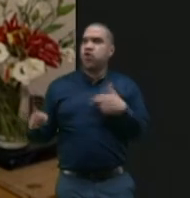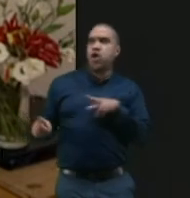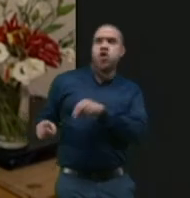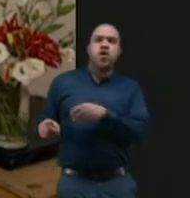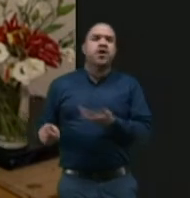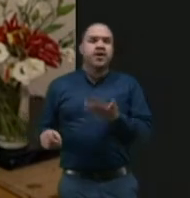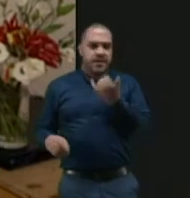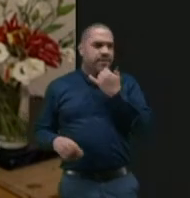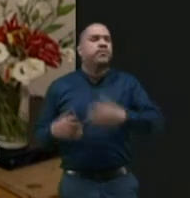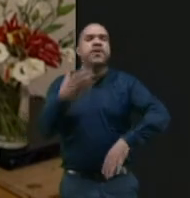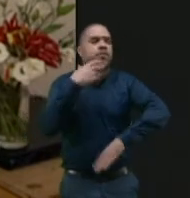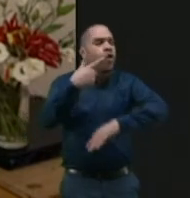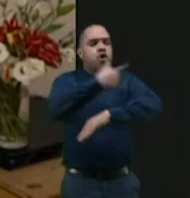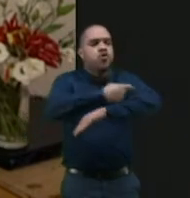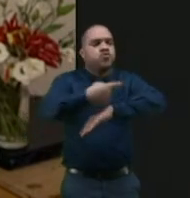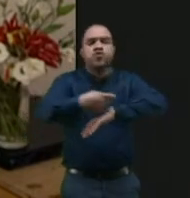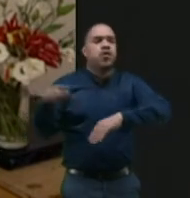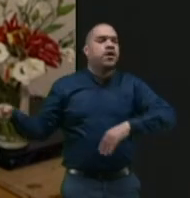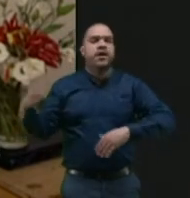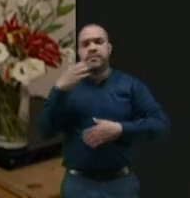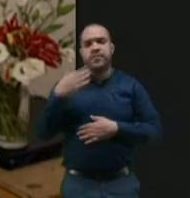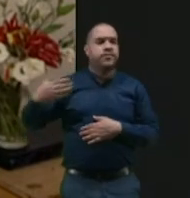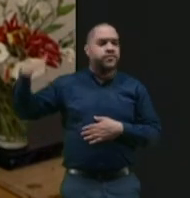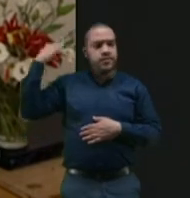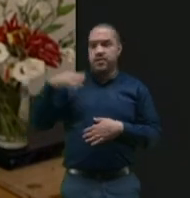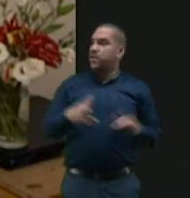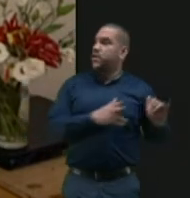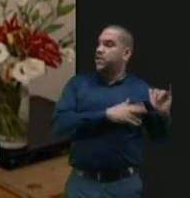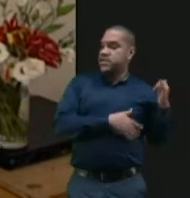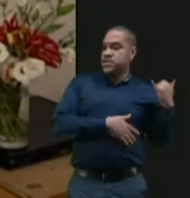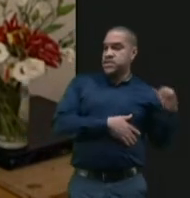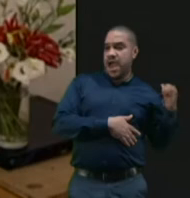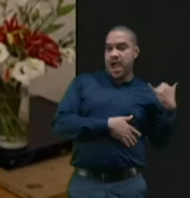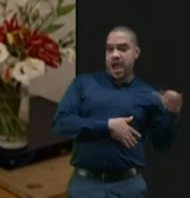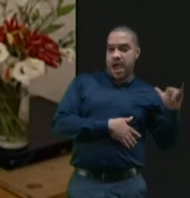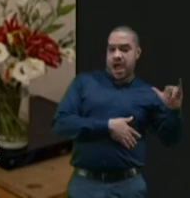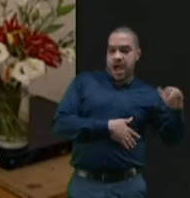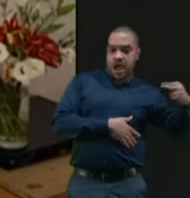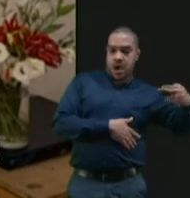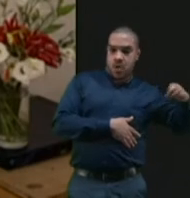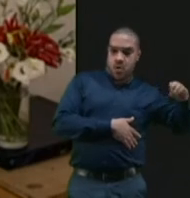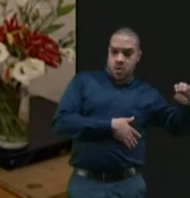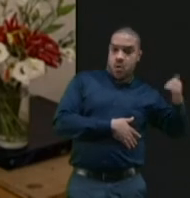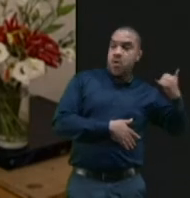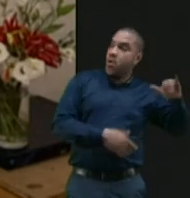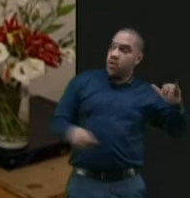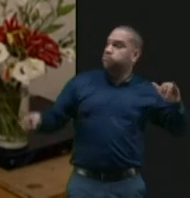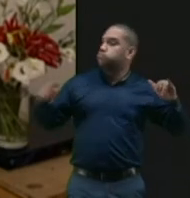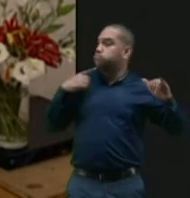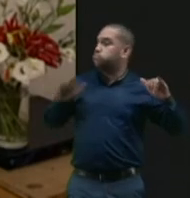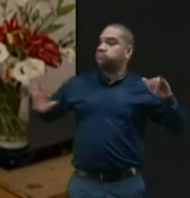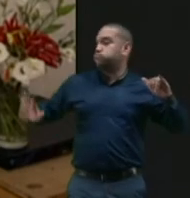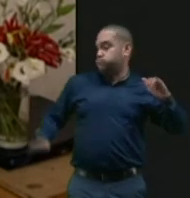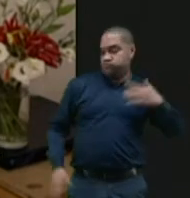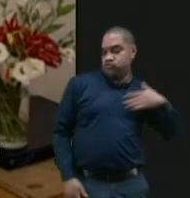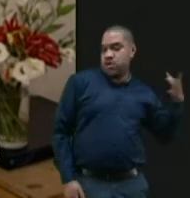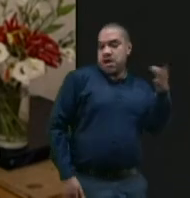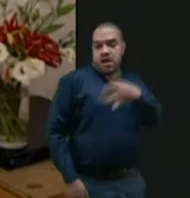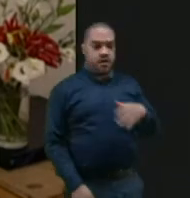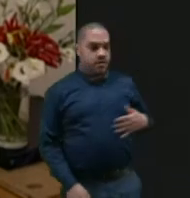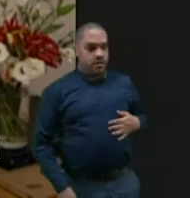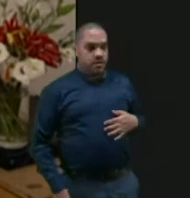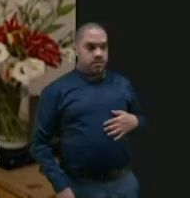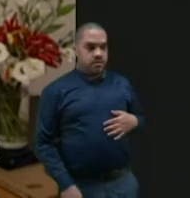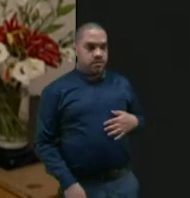Google si Yahoo hubiera dicho sí y hubiera adquirido. Al inicio de esa lucha, se hablaron con Yahoo y le dijeron,